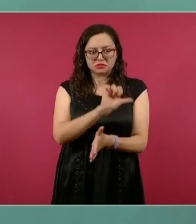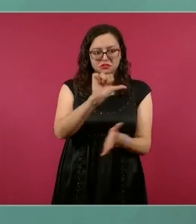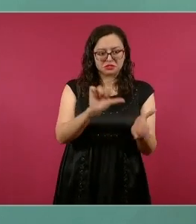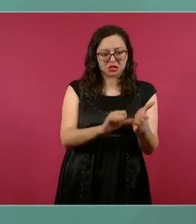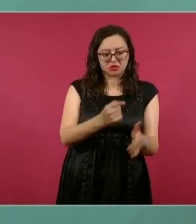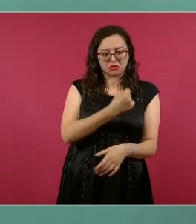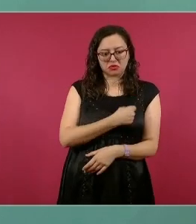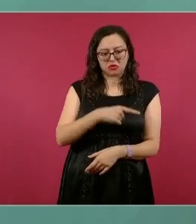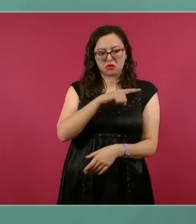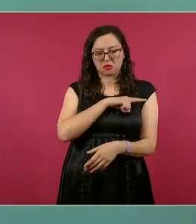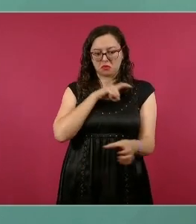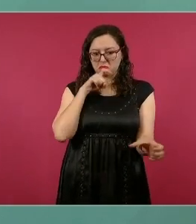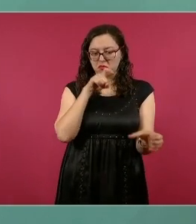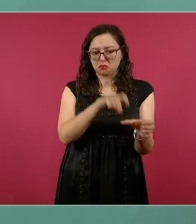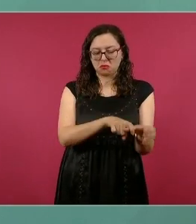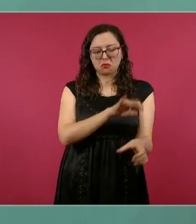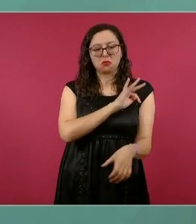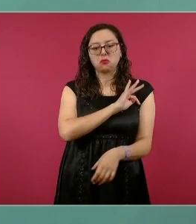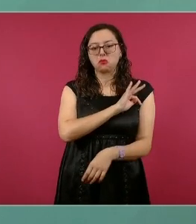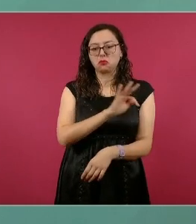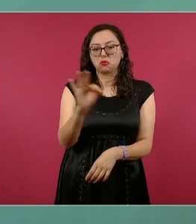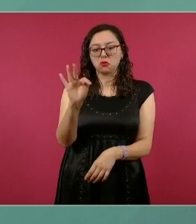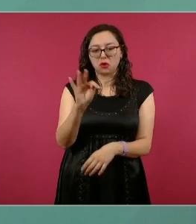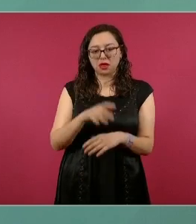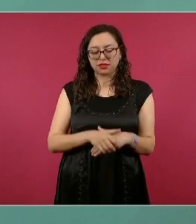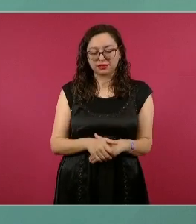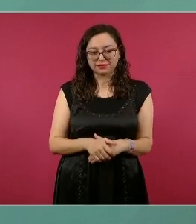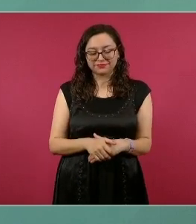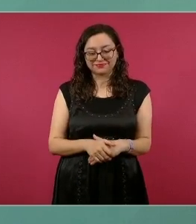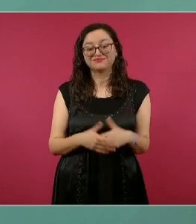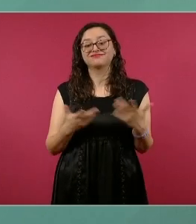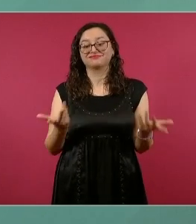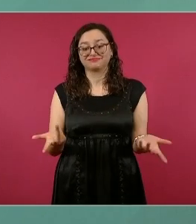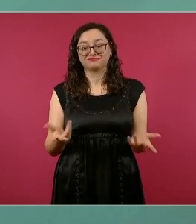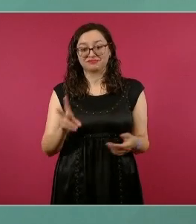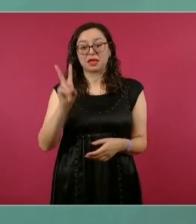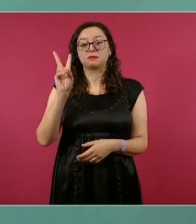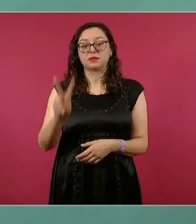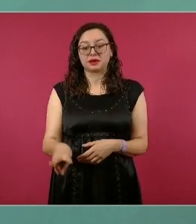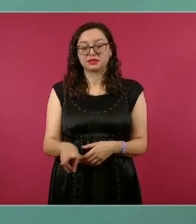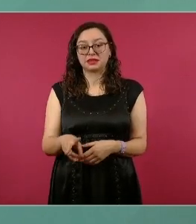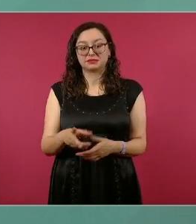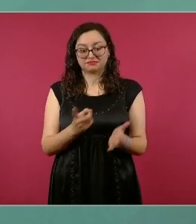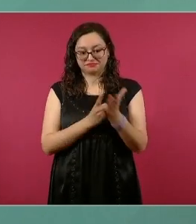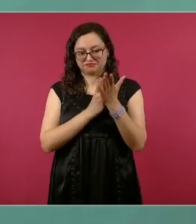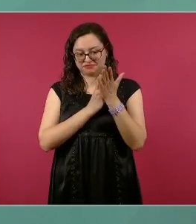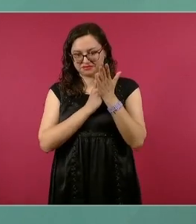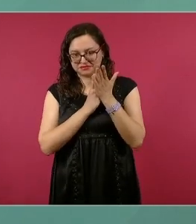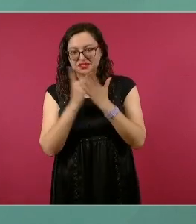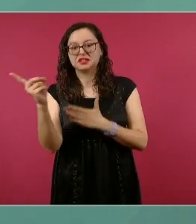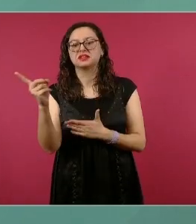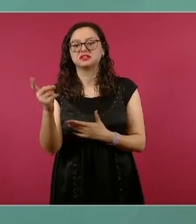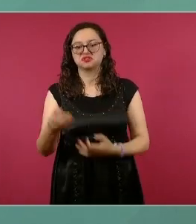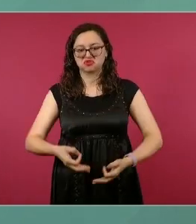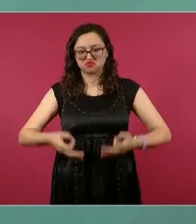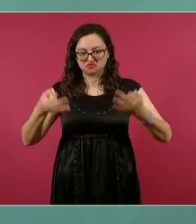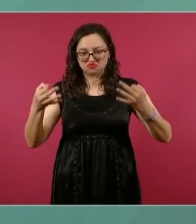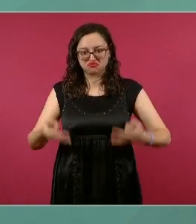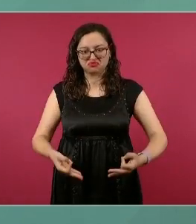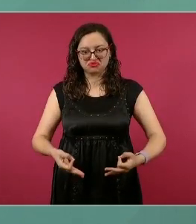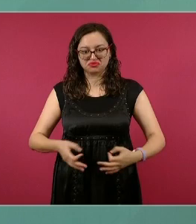el IMSS-Bienestar. Y se observa así que la salud es un derecho. En este